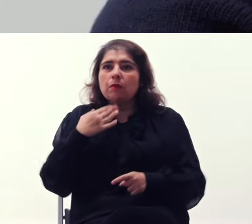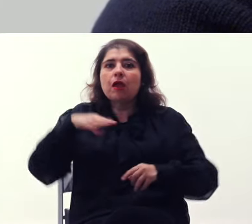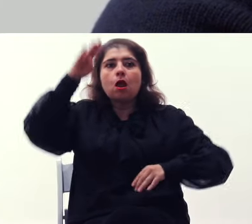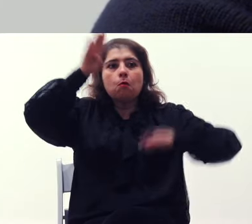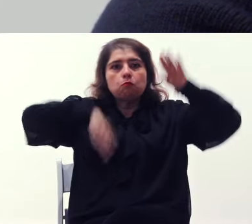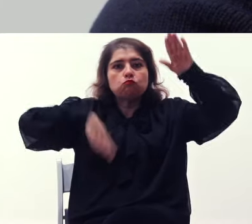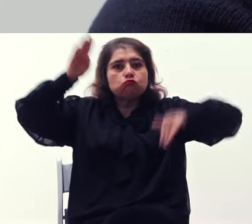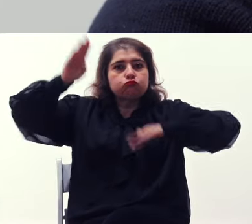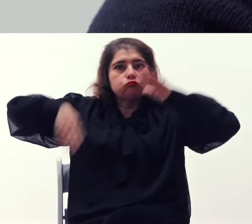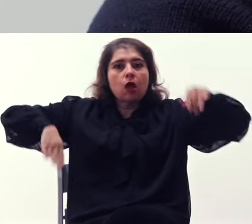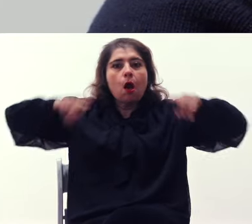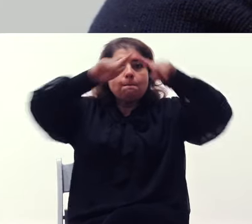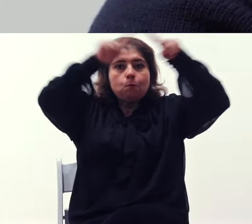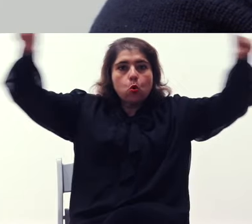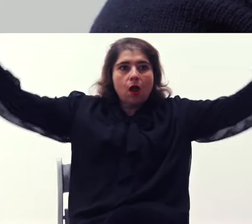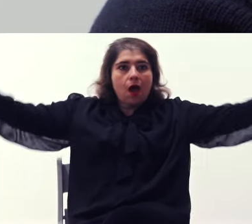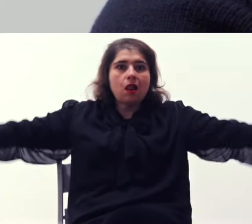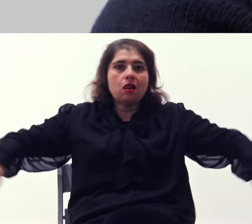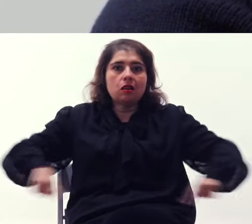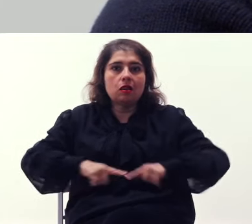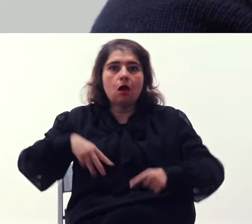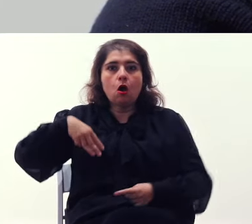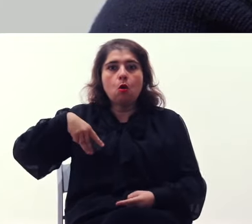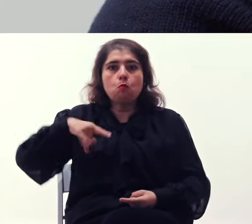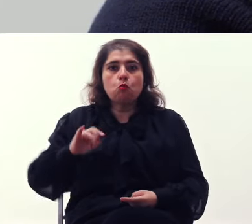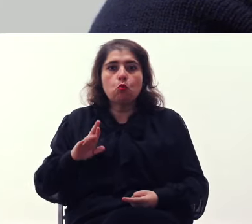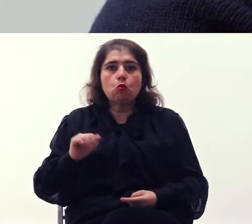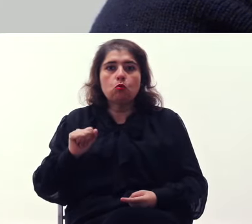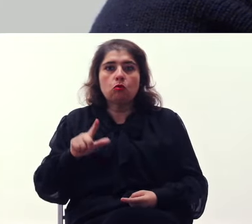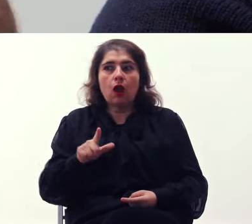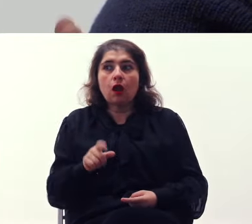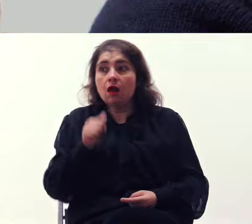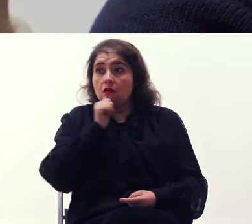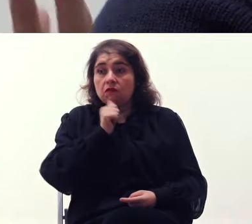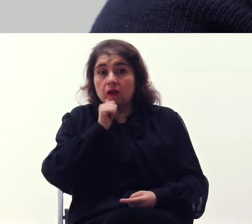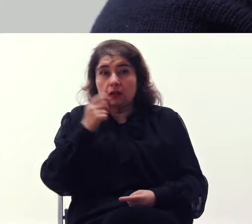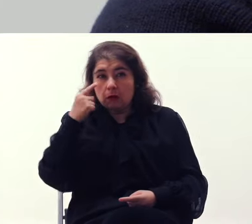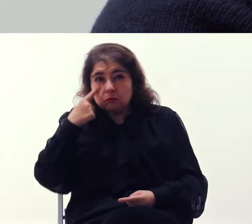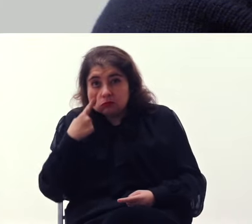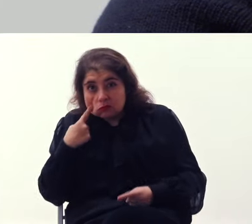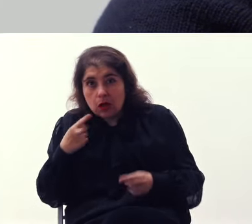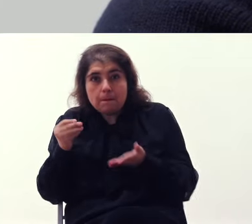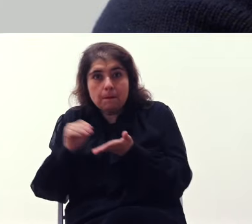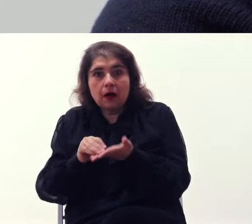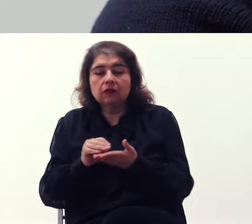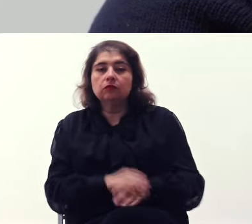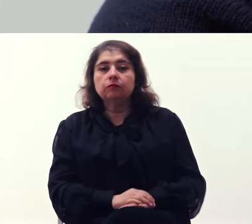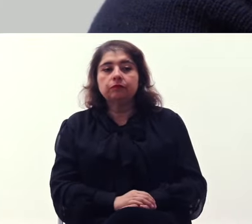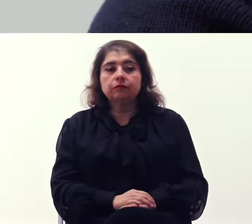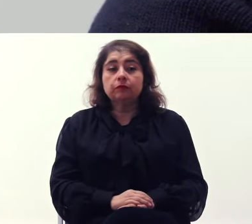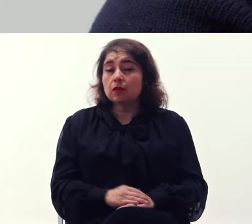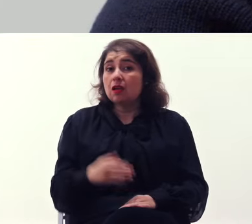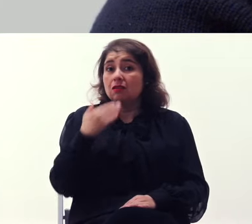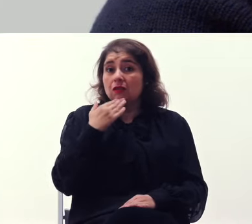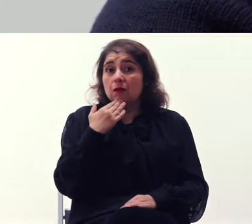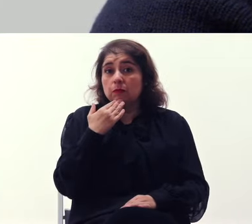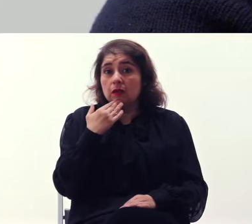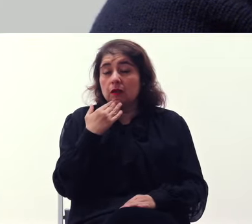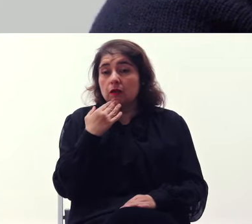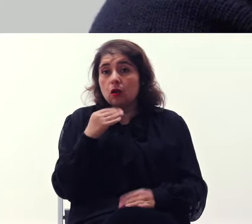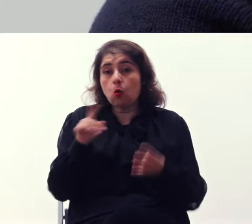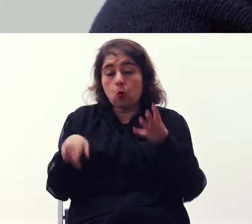y con la práctica mural, que creo que es algo que también deberíamos comenzar a mirar con mayor detención. Y